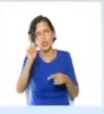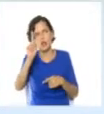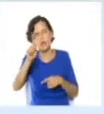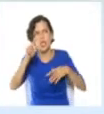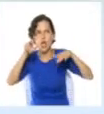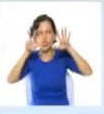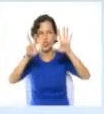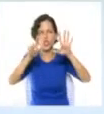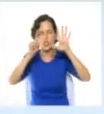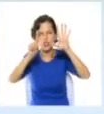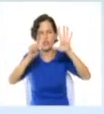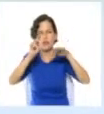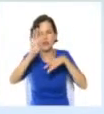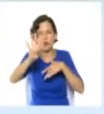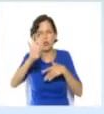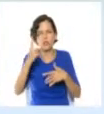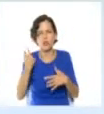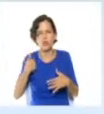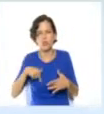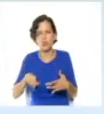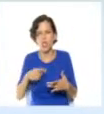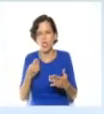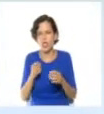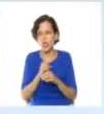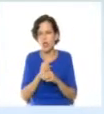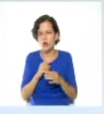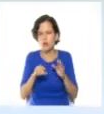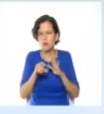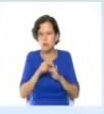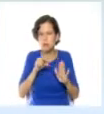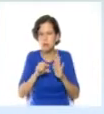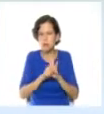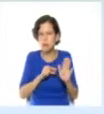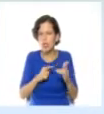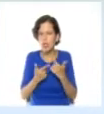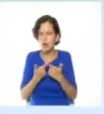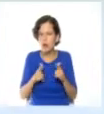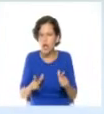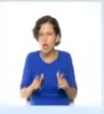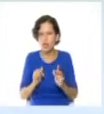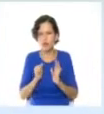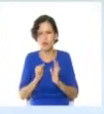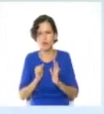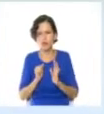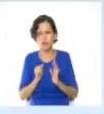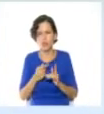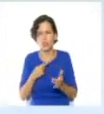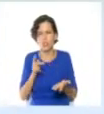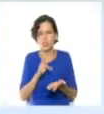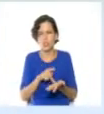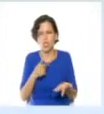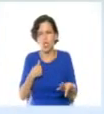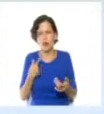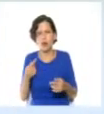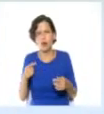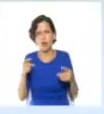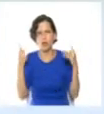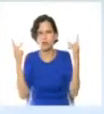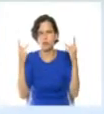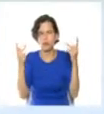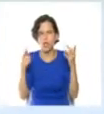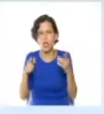matiz totalmente liberal. Recordemos que él llega al poder bajo la consigna de la Revolución